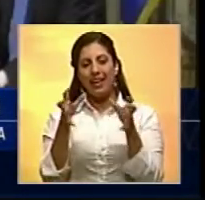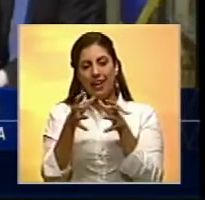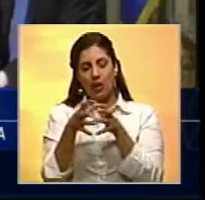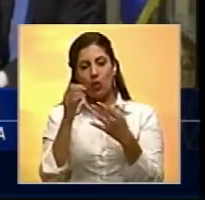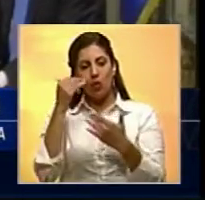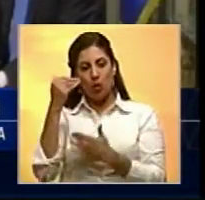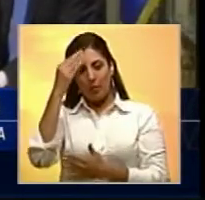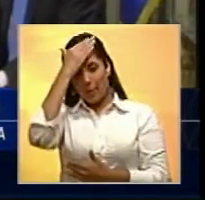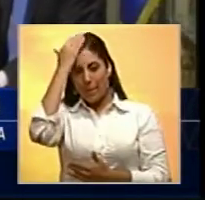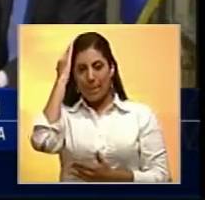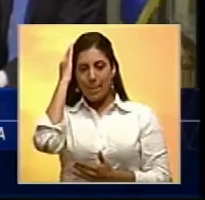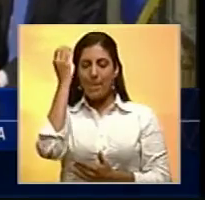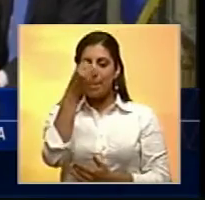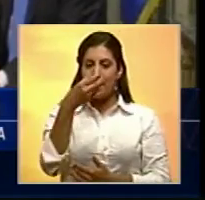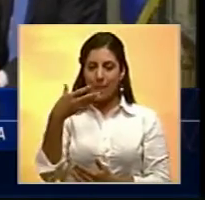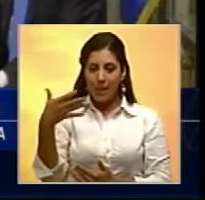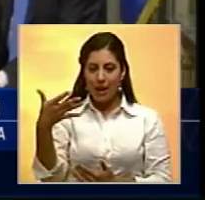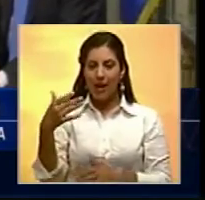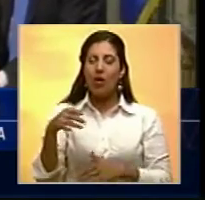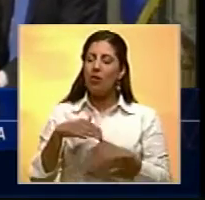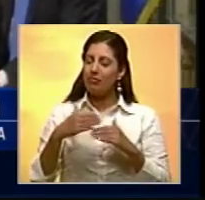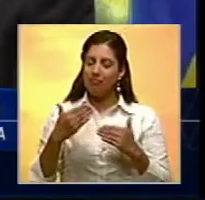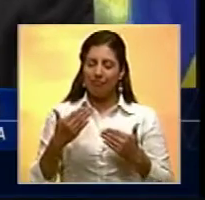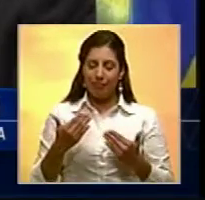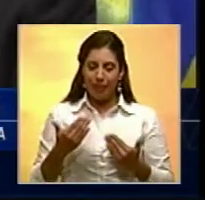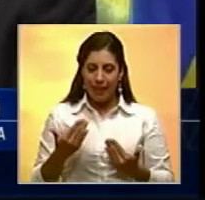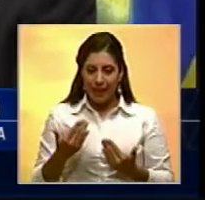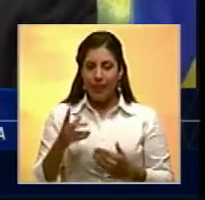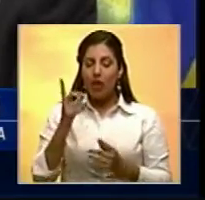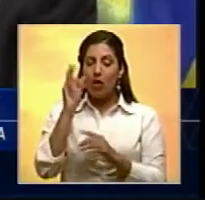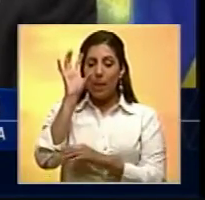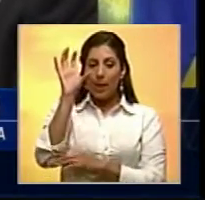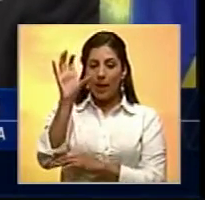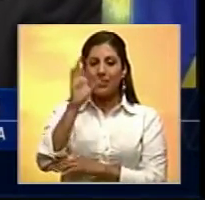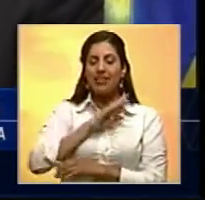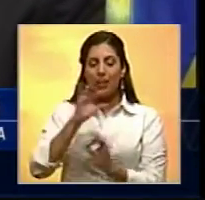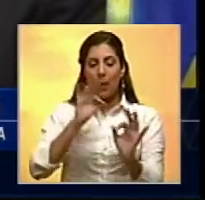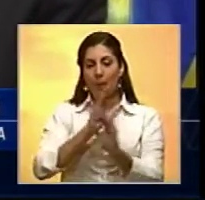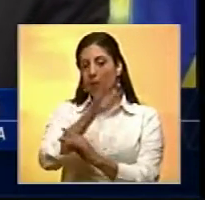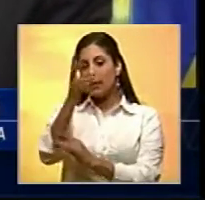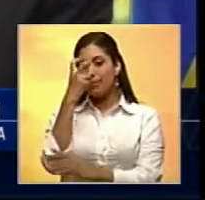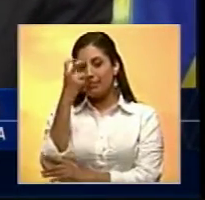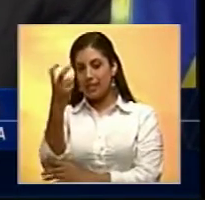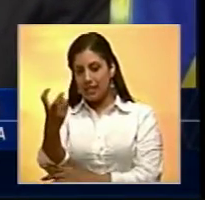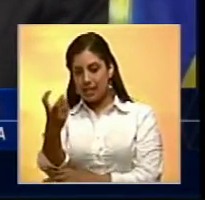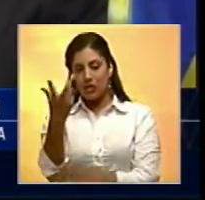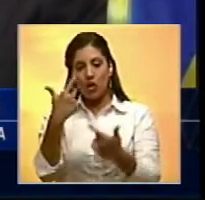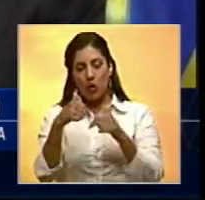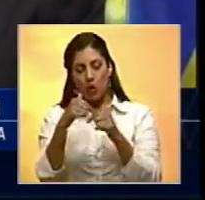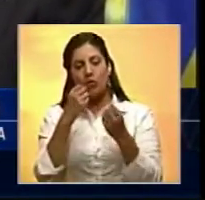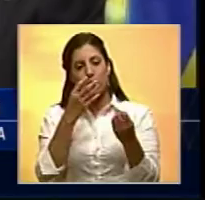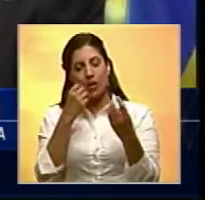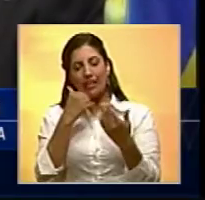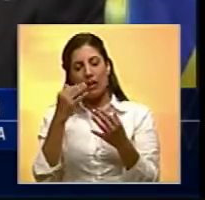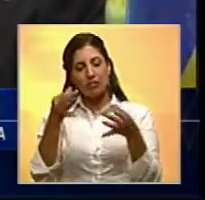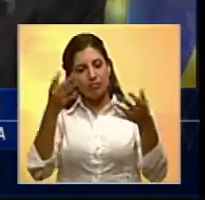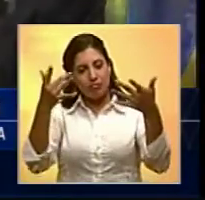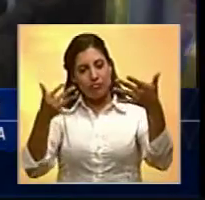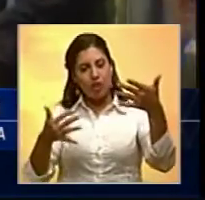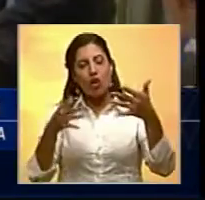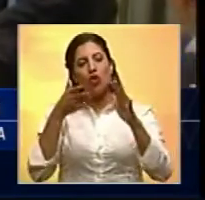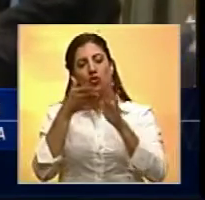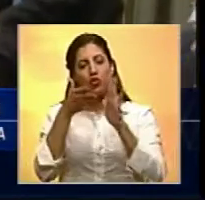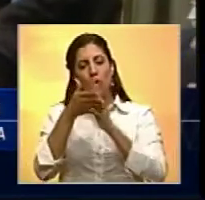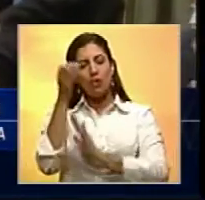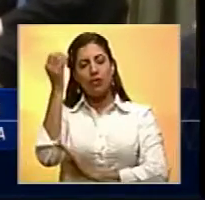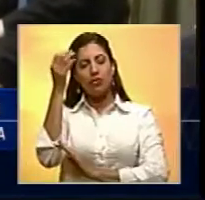homólogo griego, Proskis Patoulous. En el país tiene previsto visitar la Acrópolis y ofrecer un discurso sobre